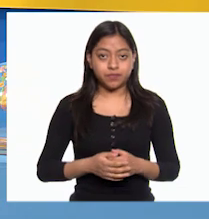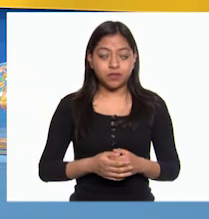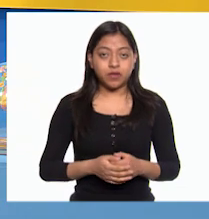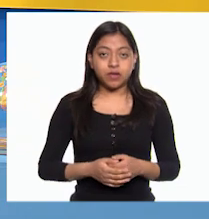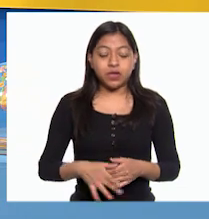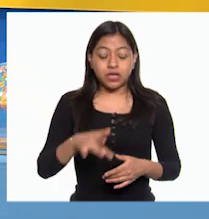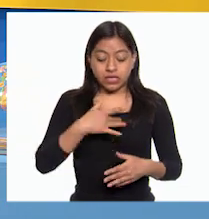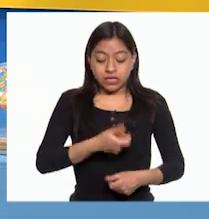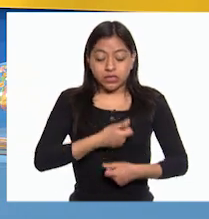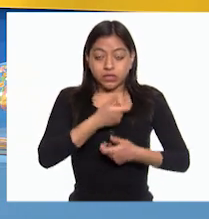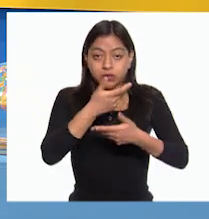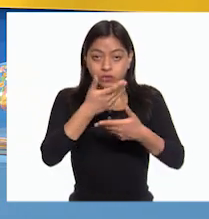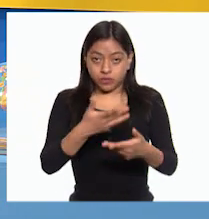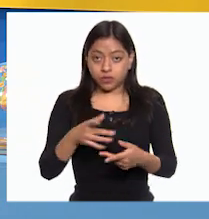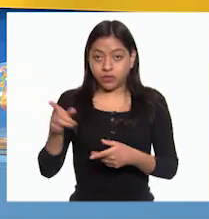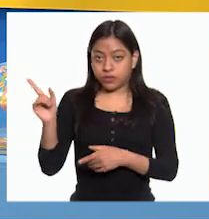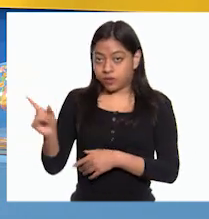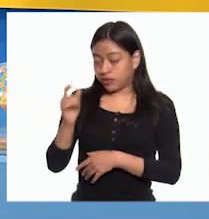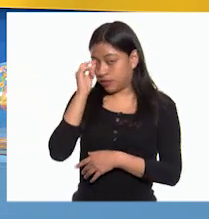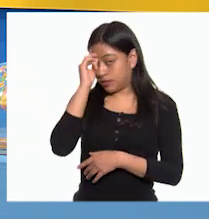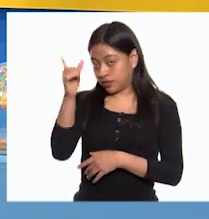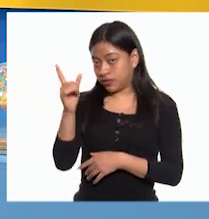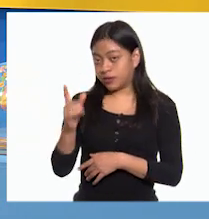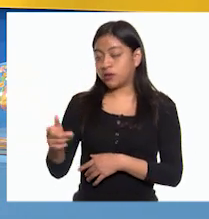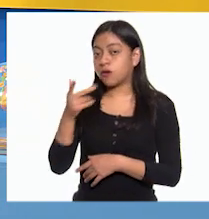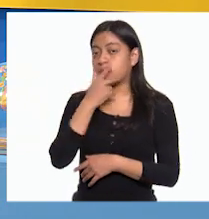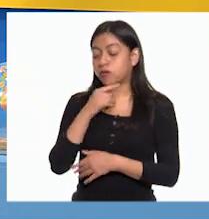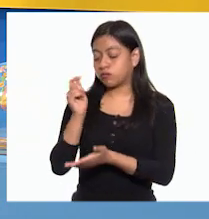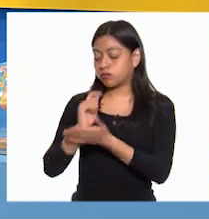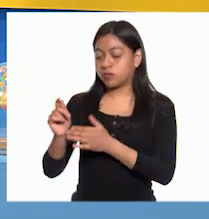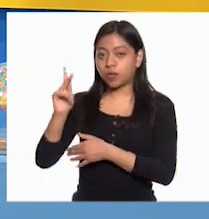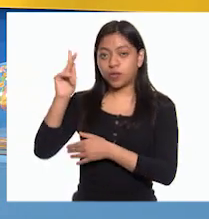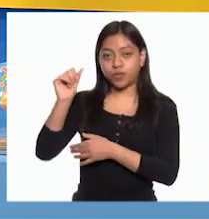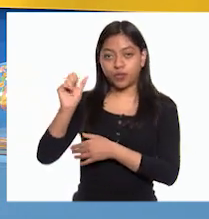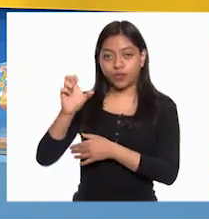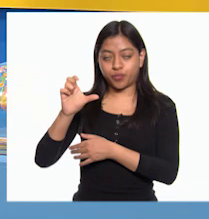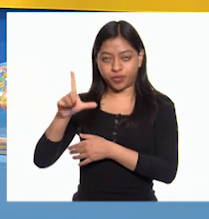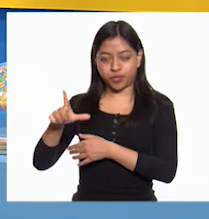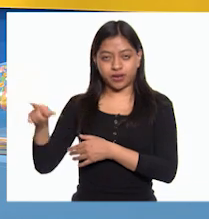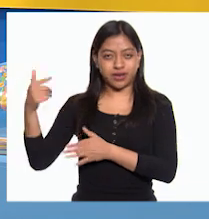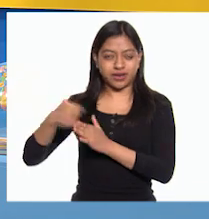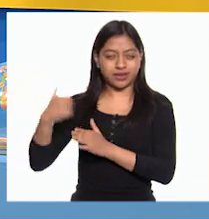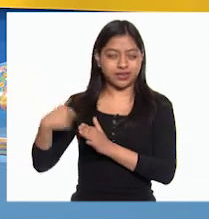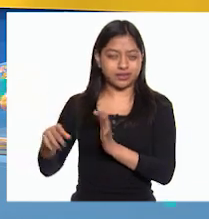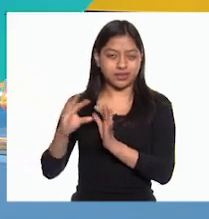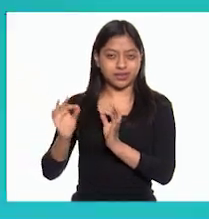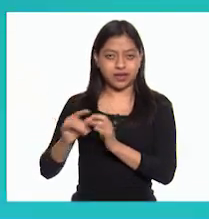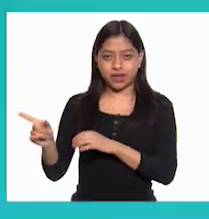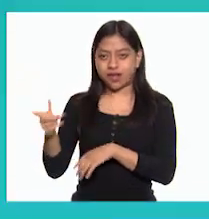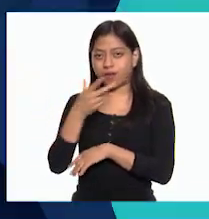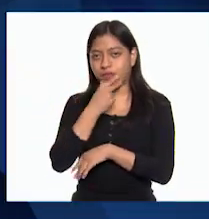sobre poesía escritas por Paul Valéry que mencioné hace unos minutos.